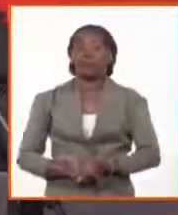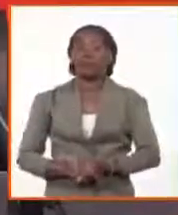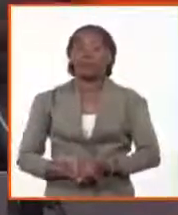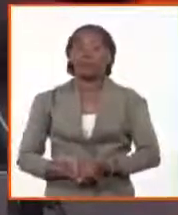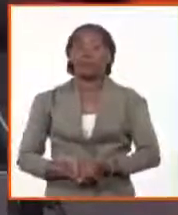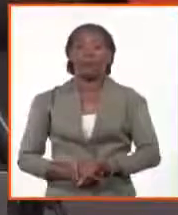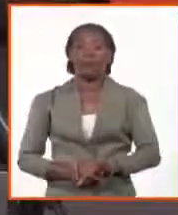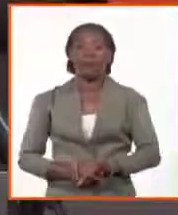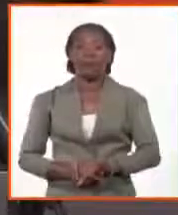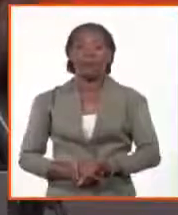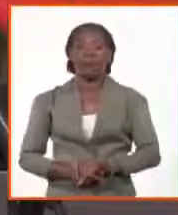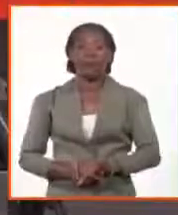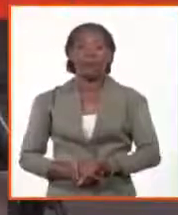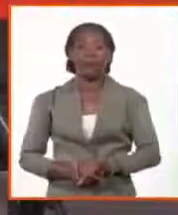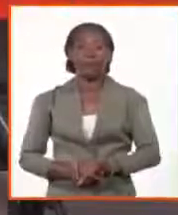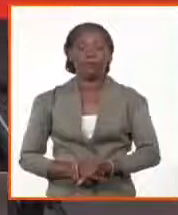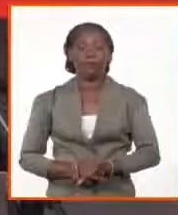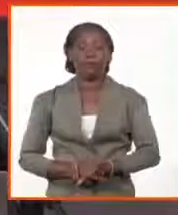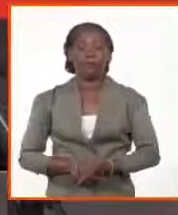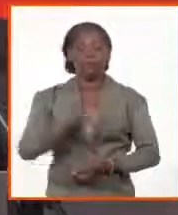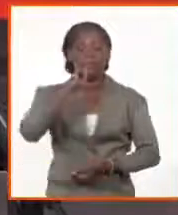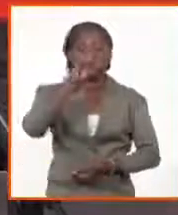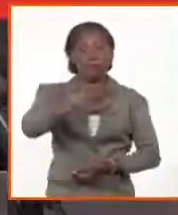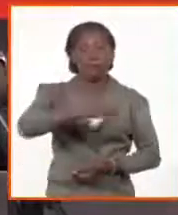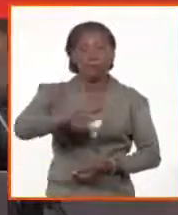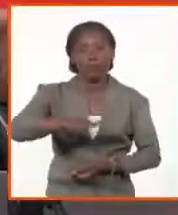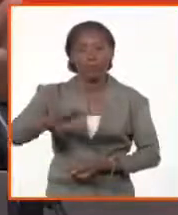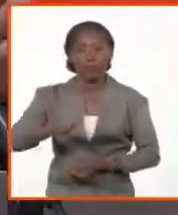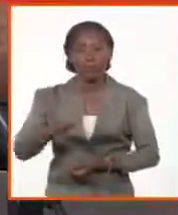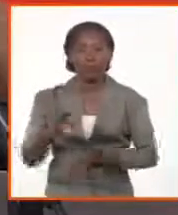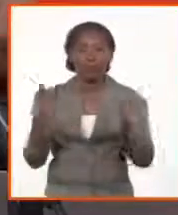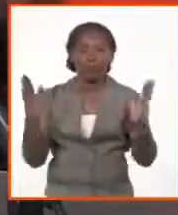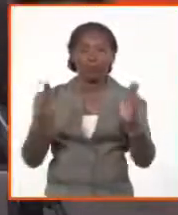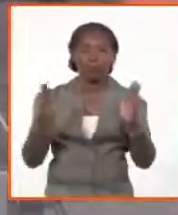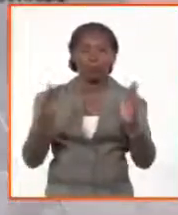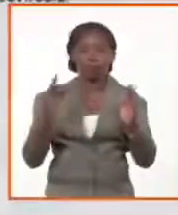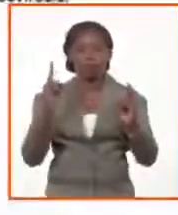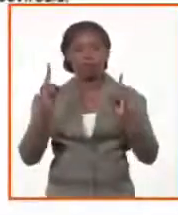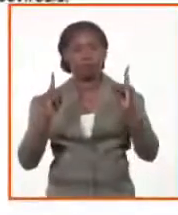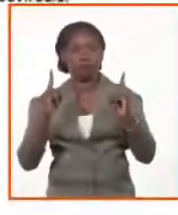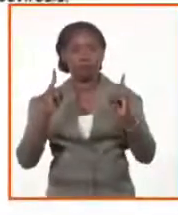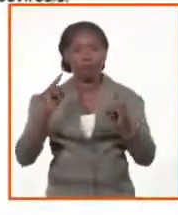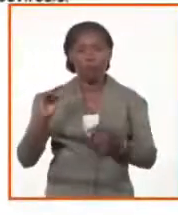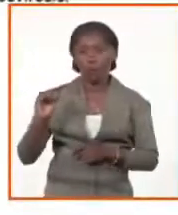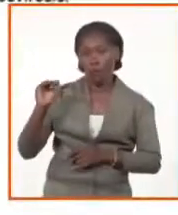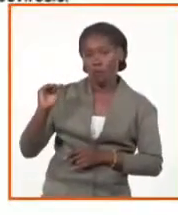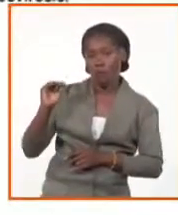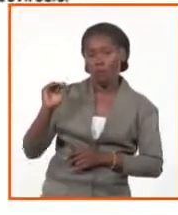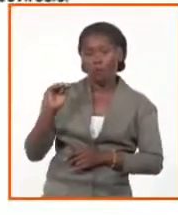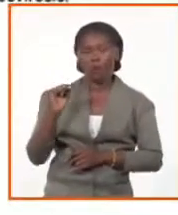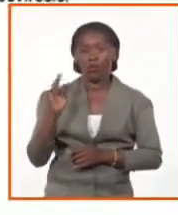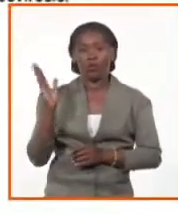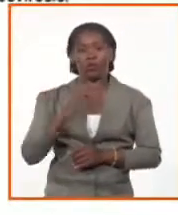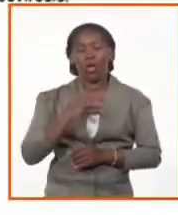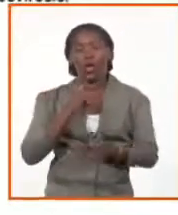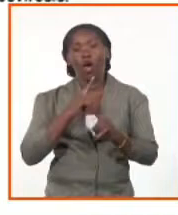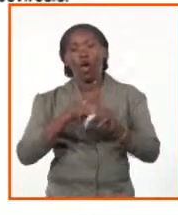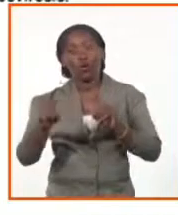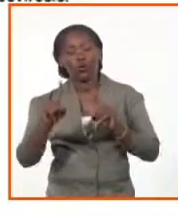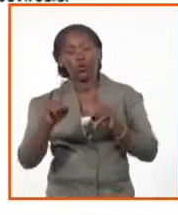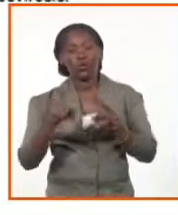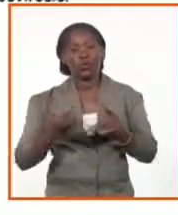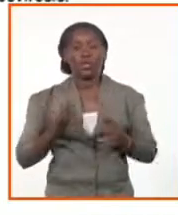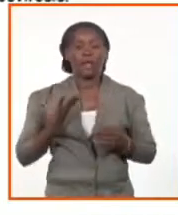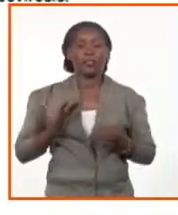que en el niño pequeño no de síntomas que el ajo es y lópez han